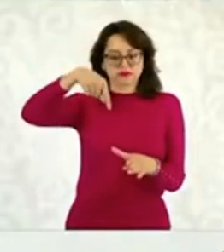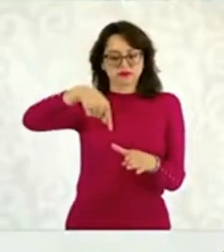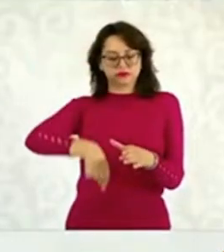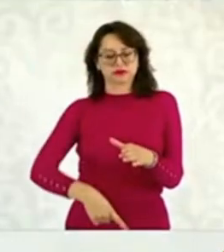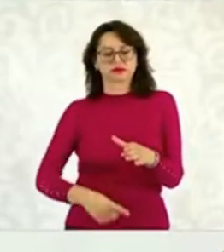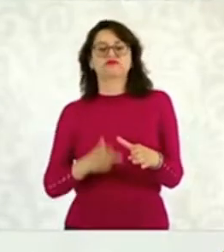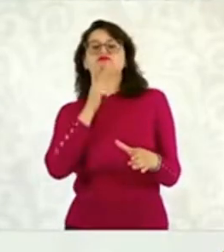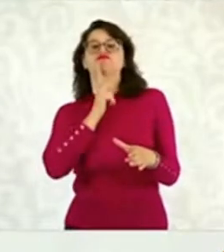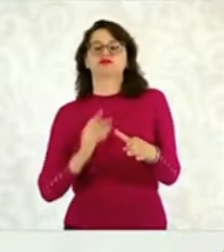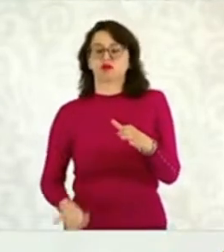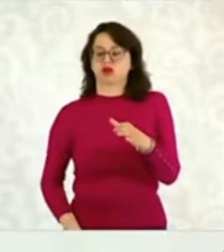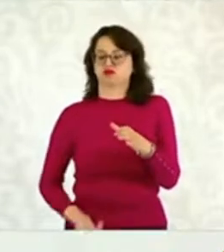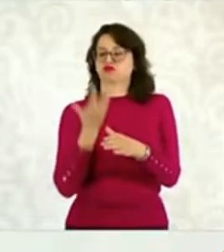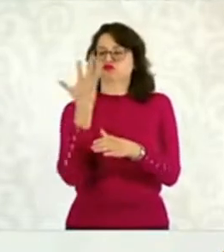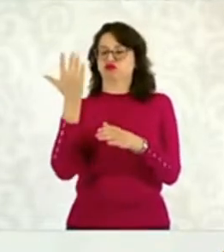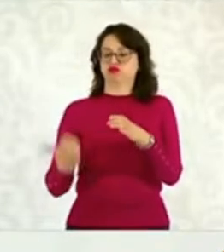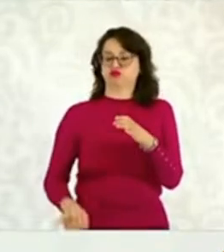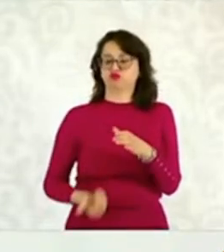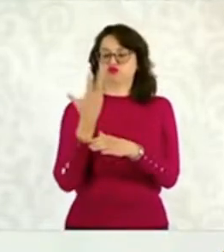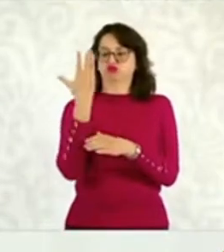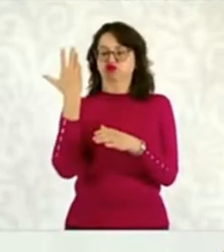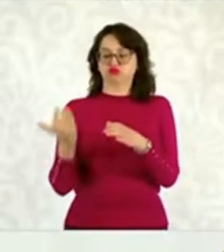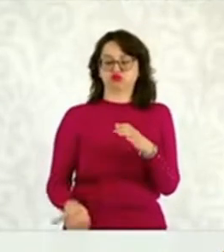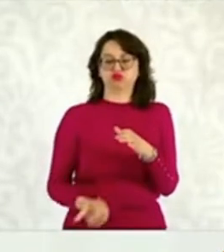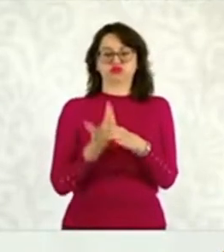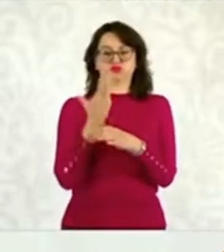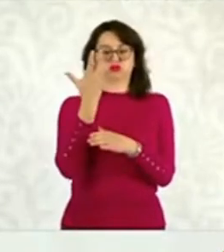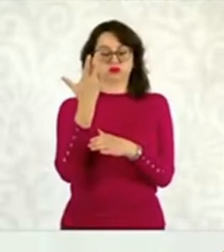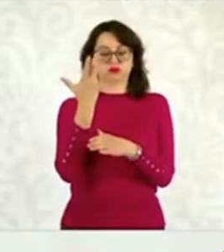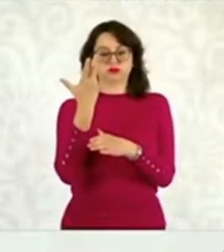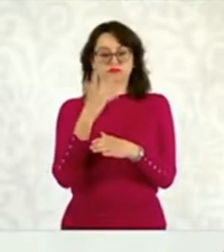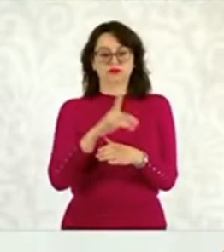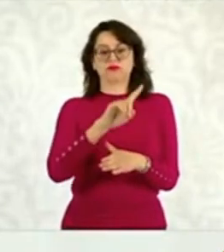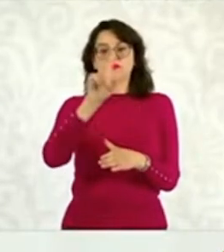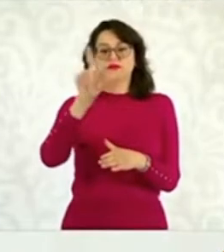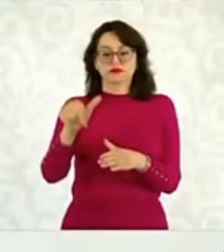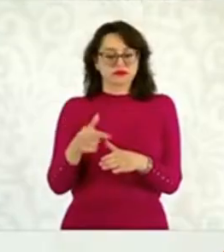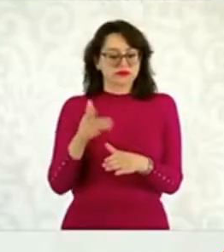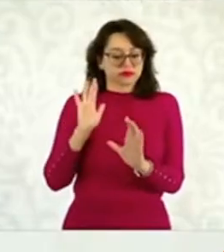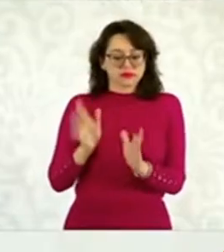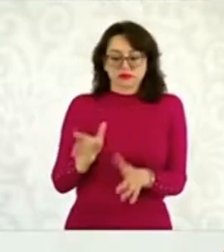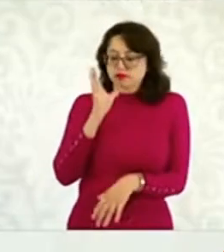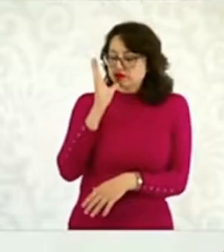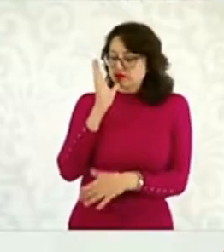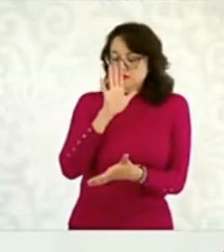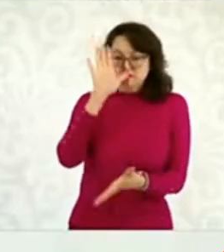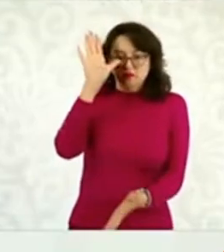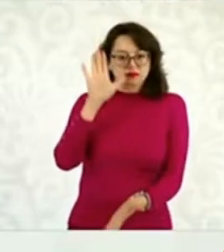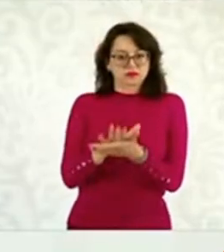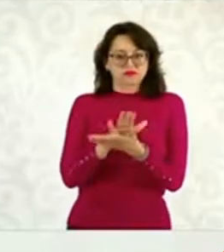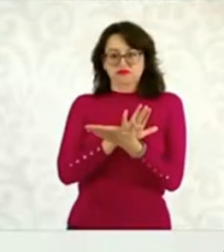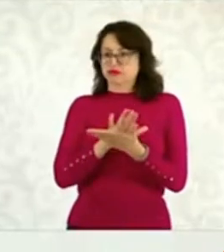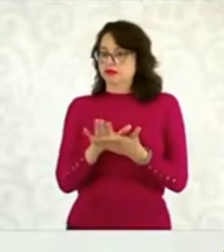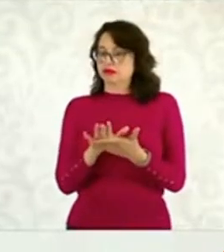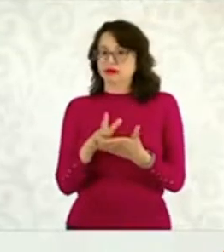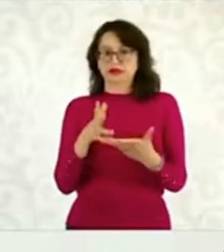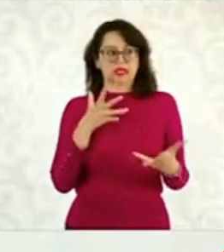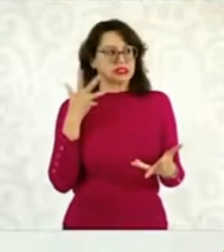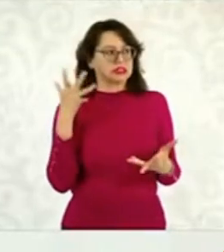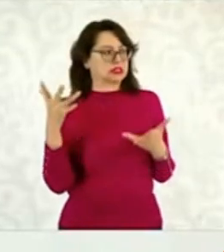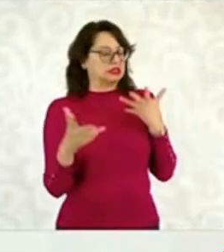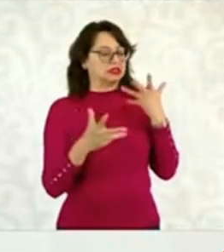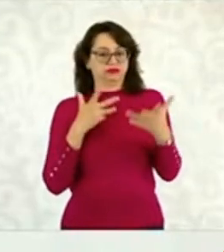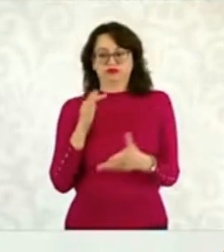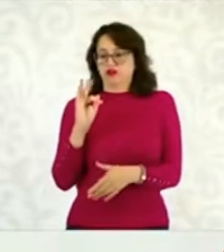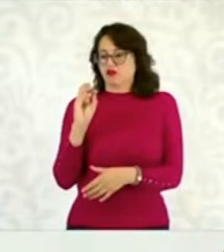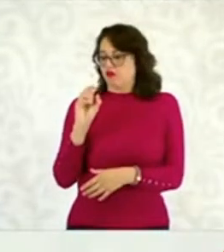Inyectan nitrógeno, contaminan el gas, de tal manera que ya no se puede utilizar ese gas a menos que se descontamine con